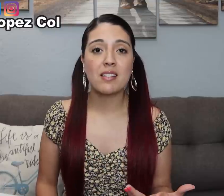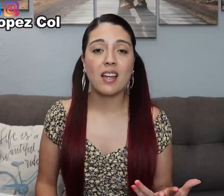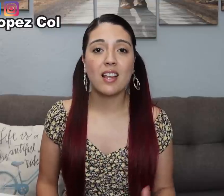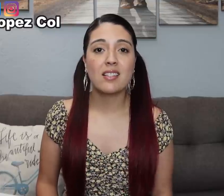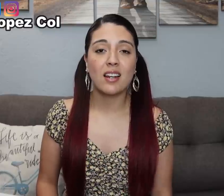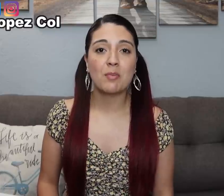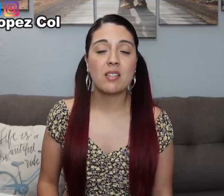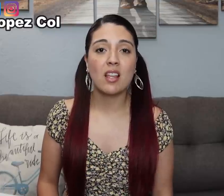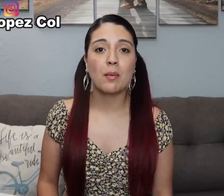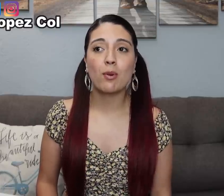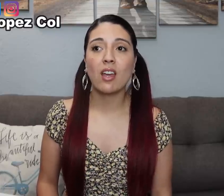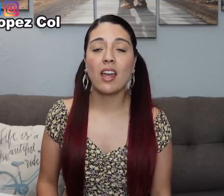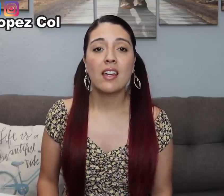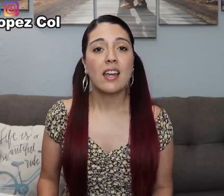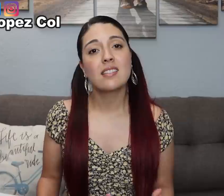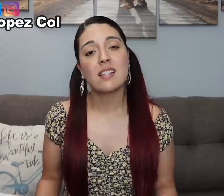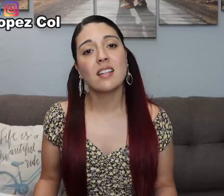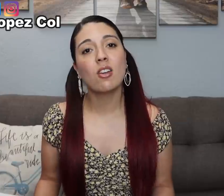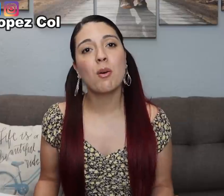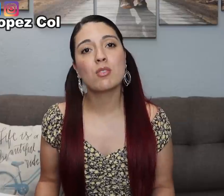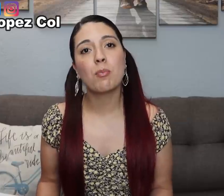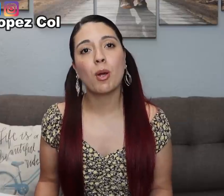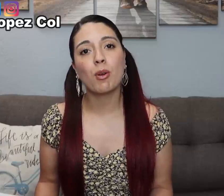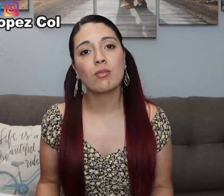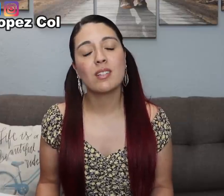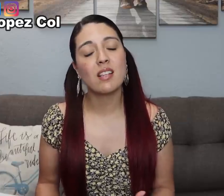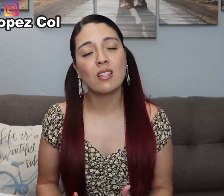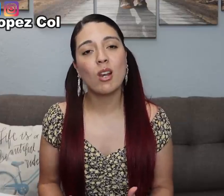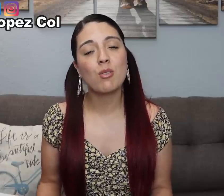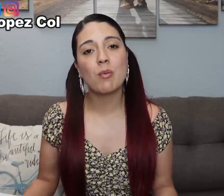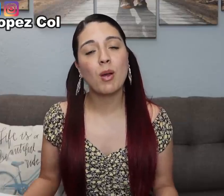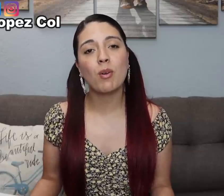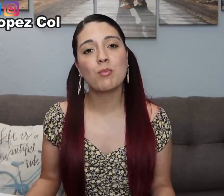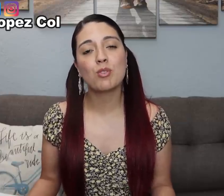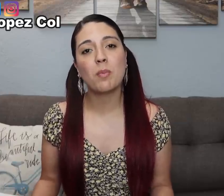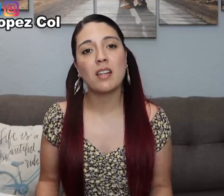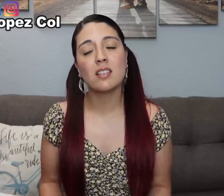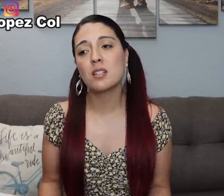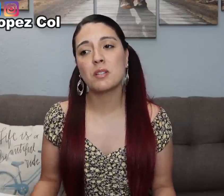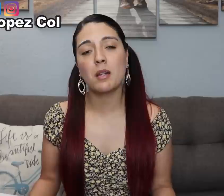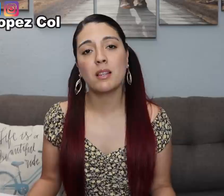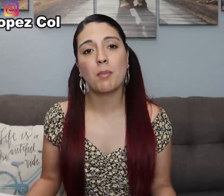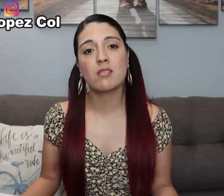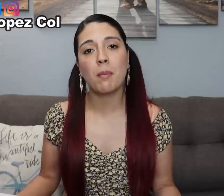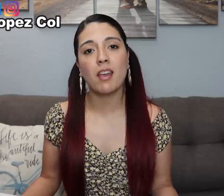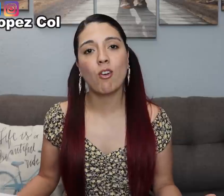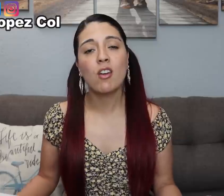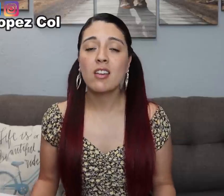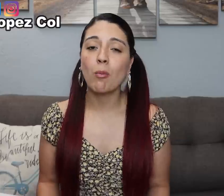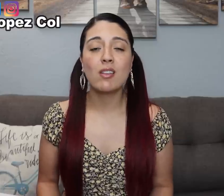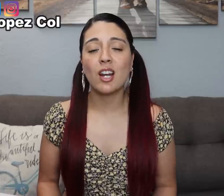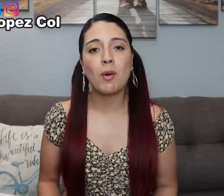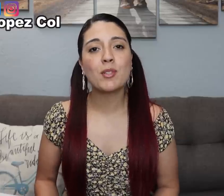nada más que agradecerle al presidente porque está siendo la voz del pueblo. Está siendo la voz del pueblo de muchos países y especialmente pues de